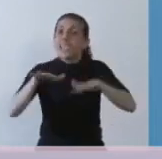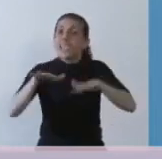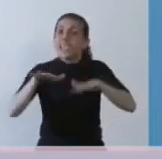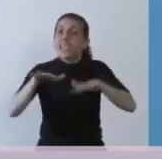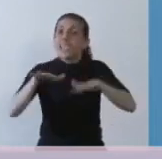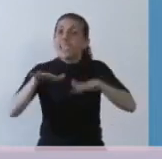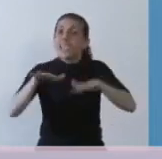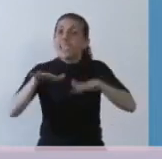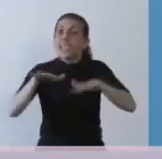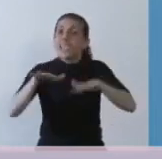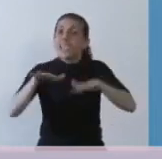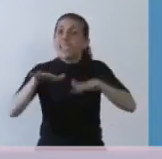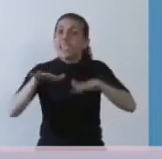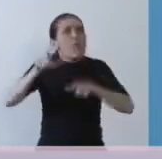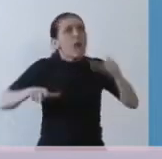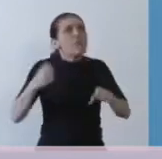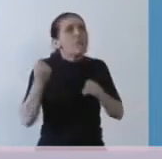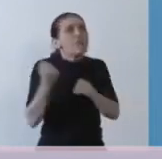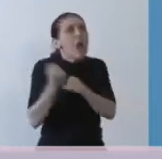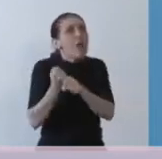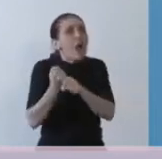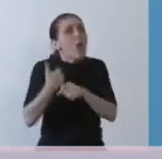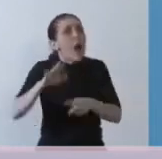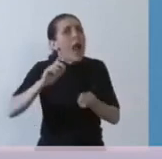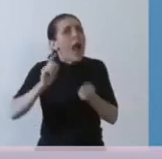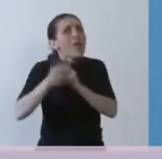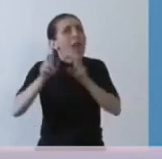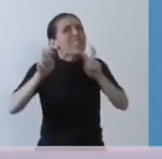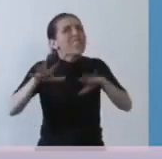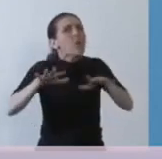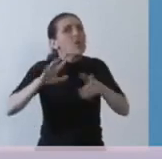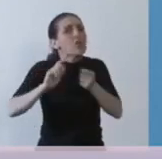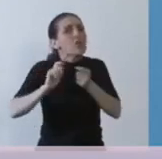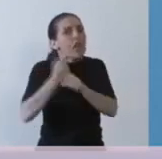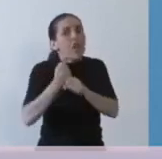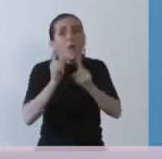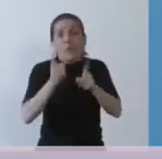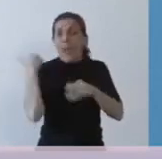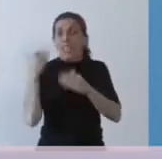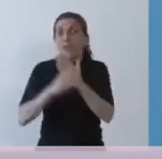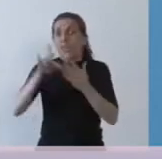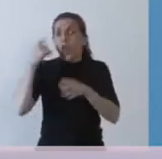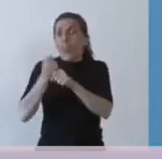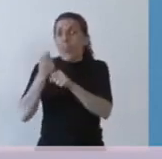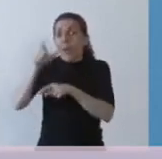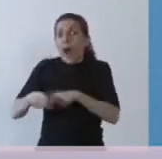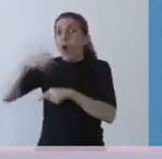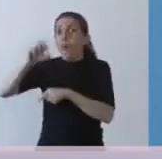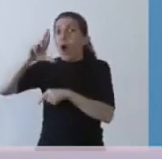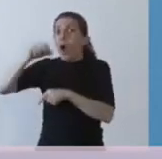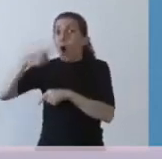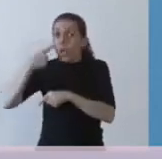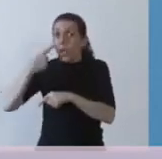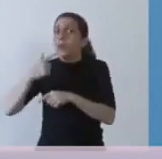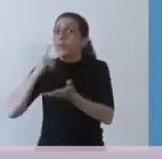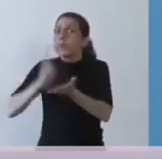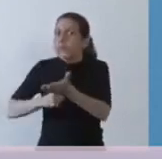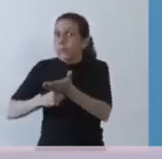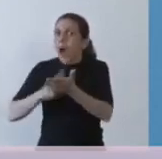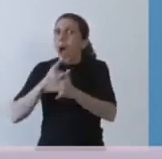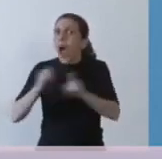las condiciones de trabajo van a ser distintas como ayer anunció el ministro de trabajo Claudio moroni se están tomando